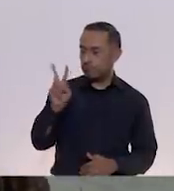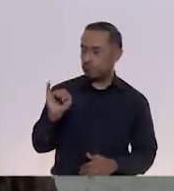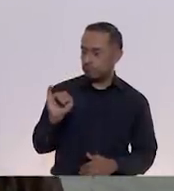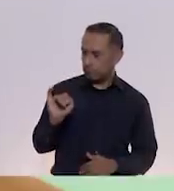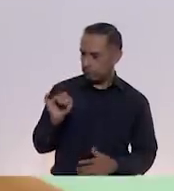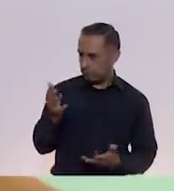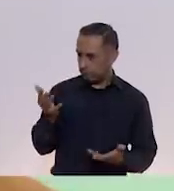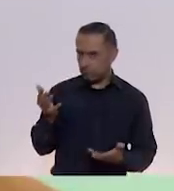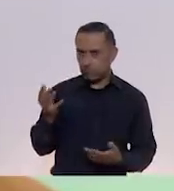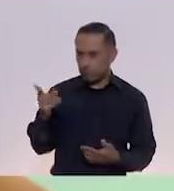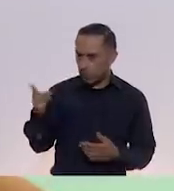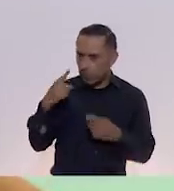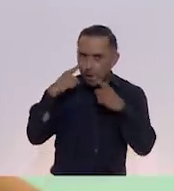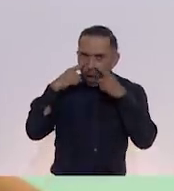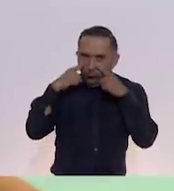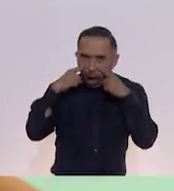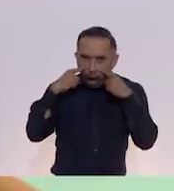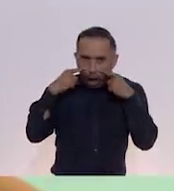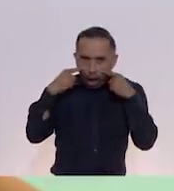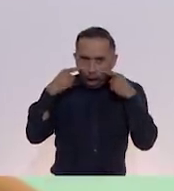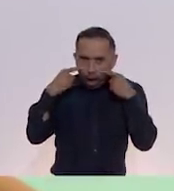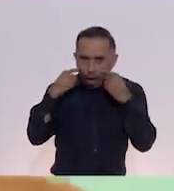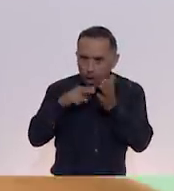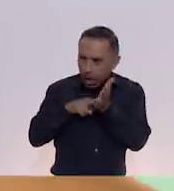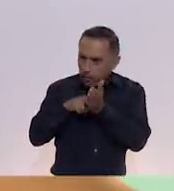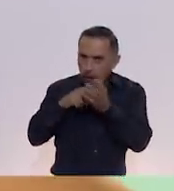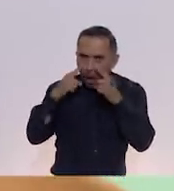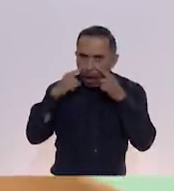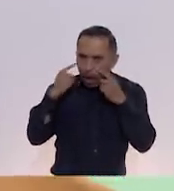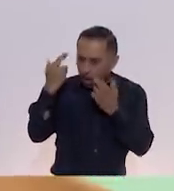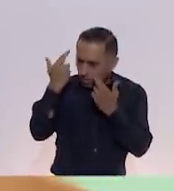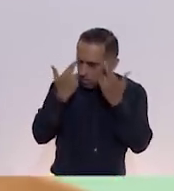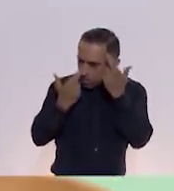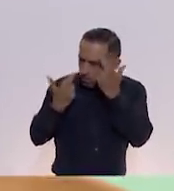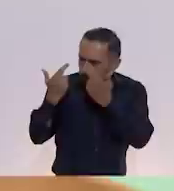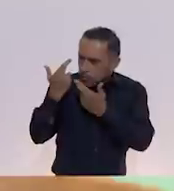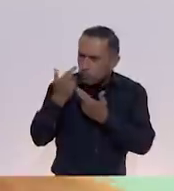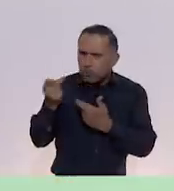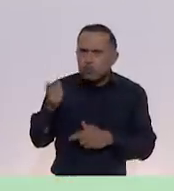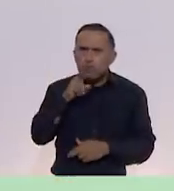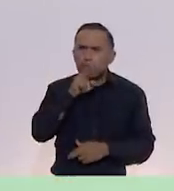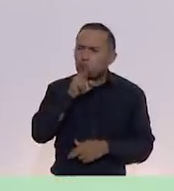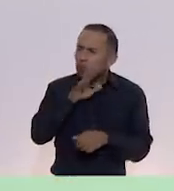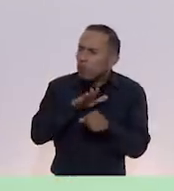Mira nada más qué ojeras tienes. ¿Qué te preocupa?